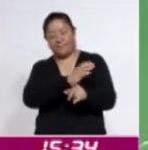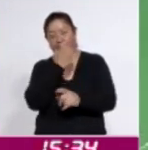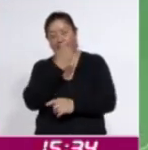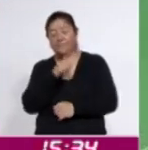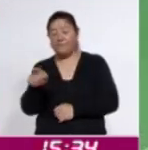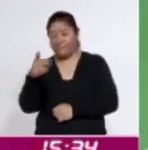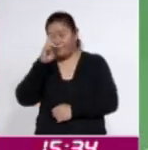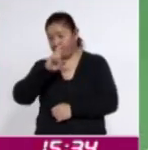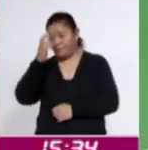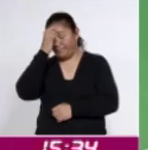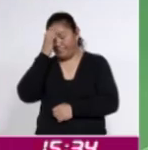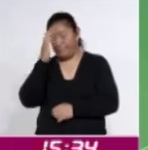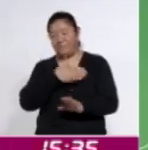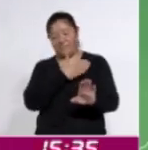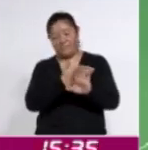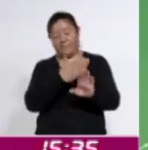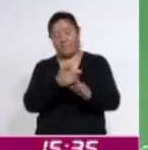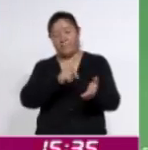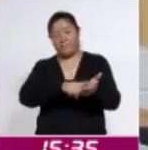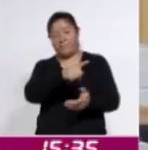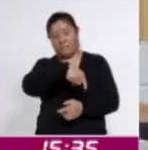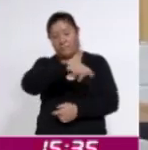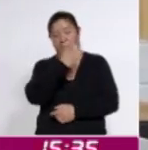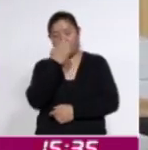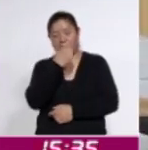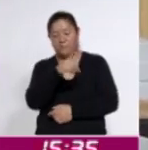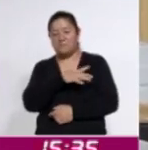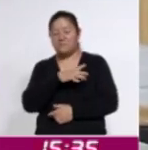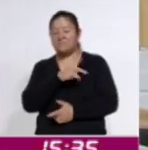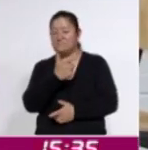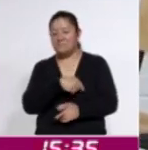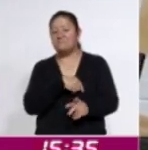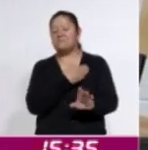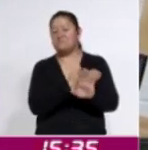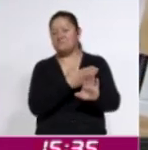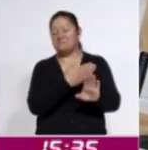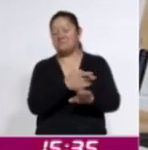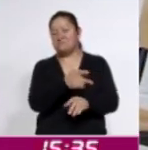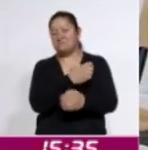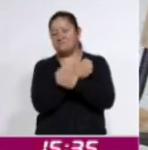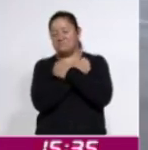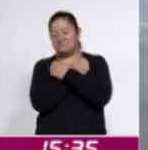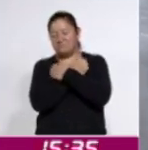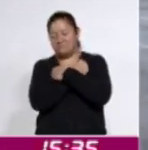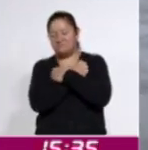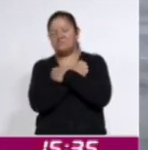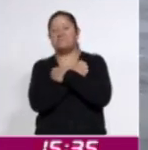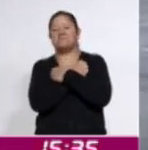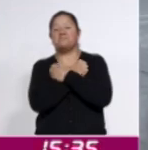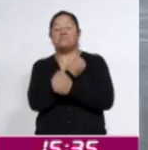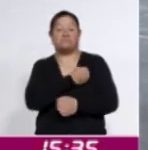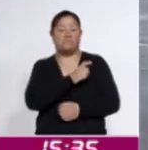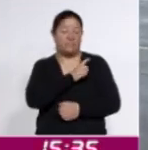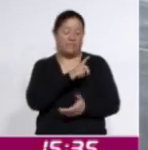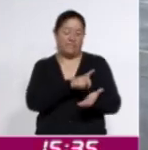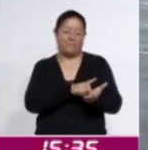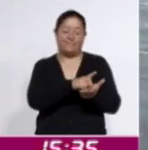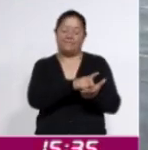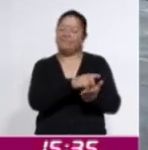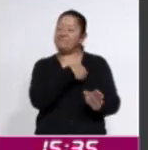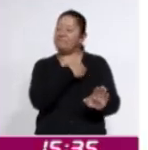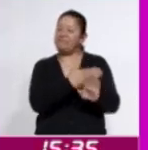escuelas, en todas sus formas, constituye una violación de los derechos a la educación, la salud y el bienestar de la niñez y